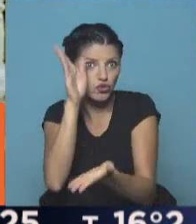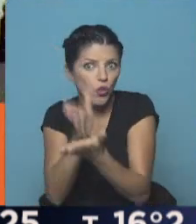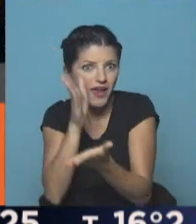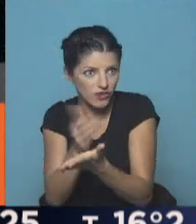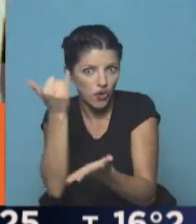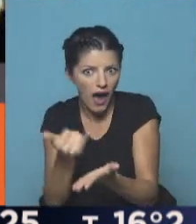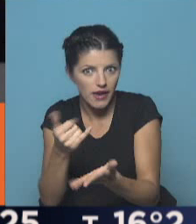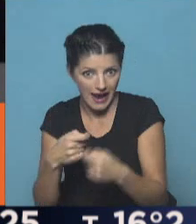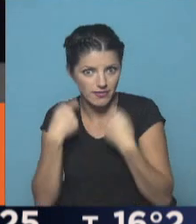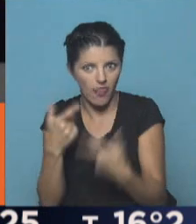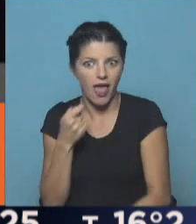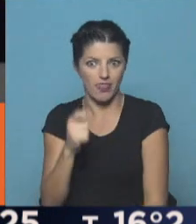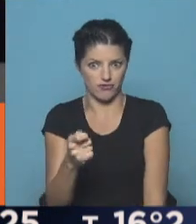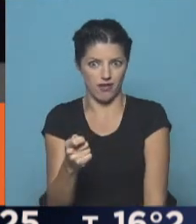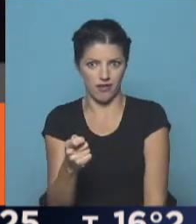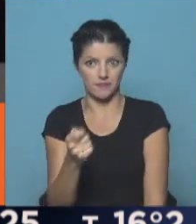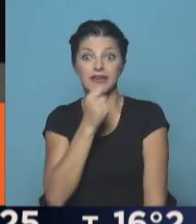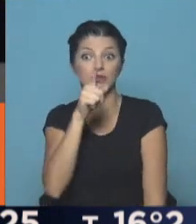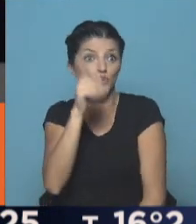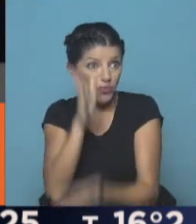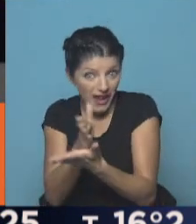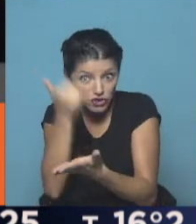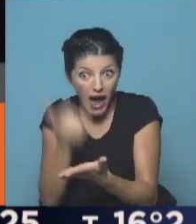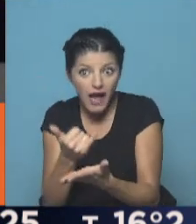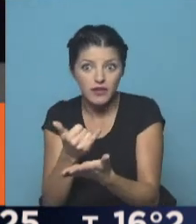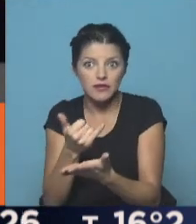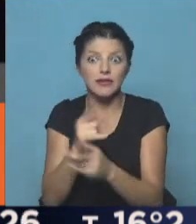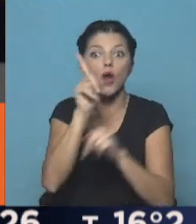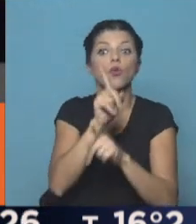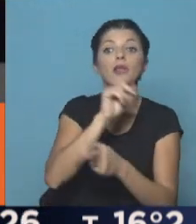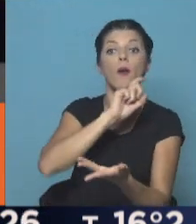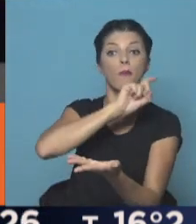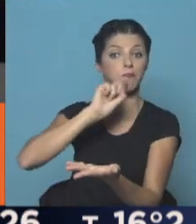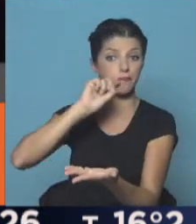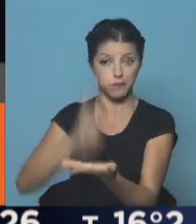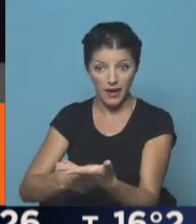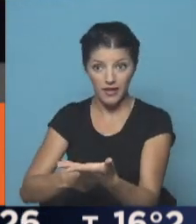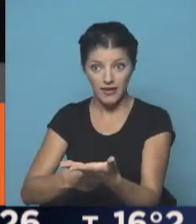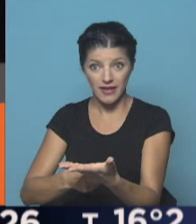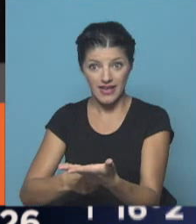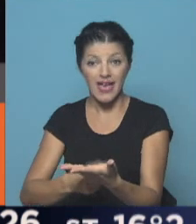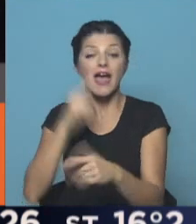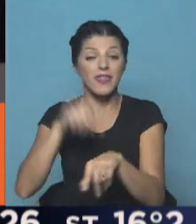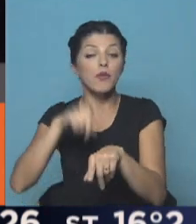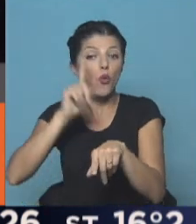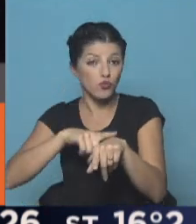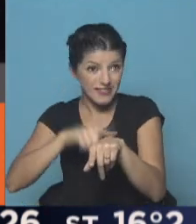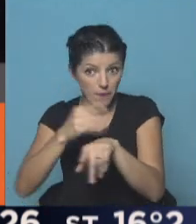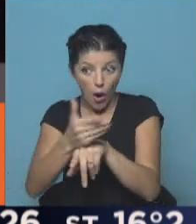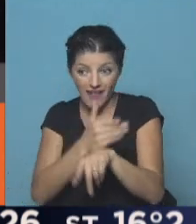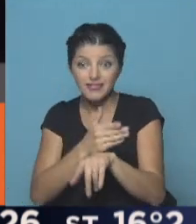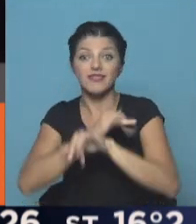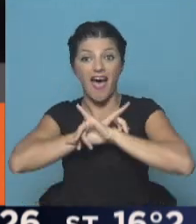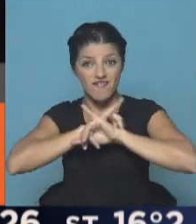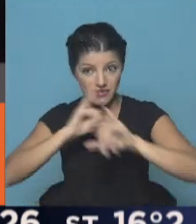asiste. Si vos tenés ese derecho y te es interrumpido el derecho, tenés que tener un periodo de tiempo, un plazo, para